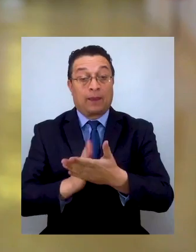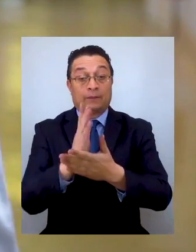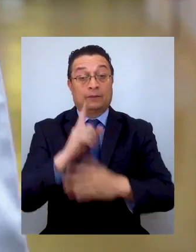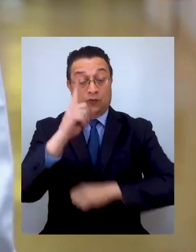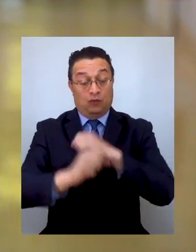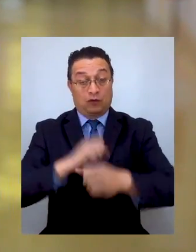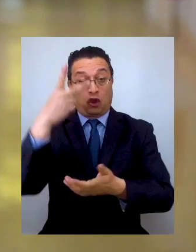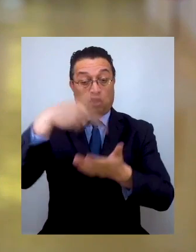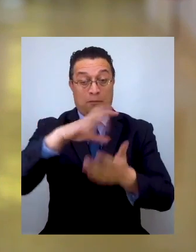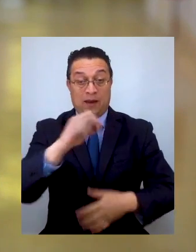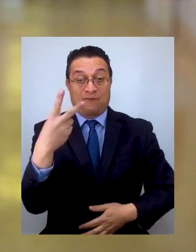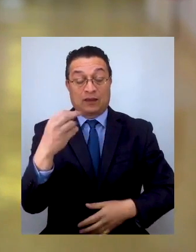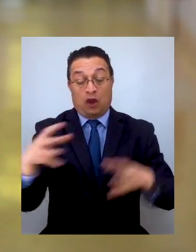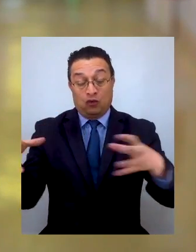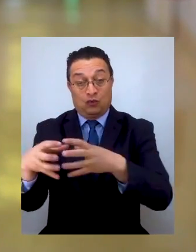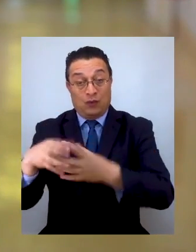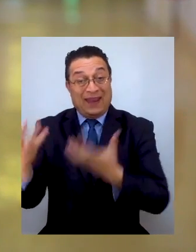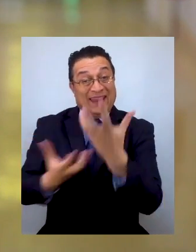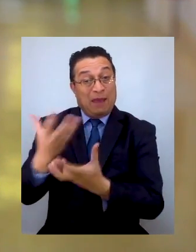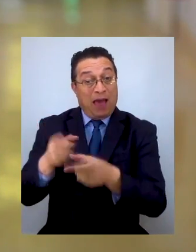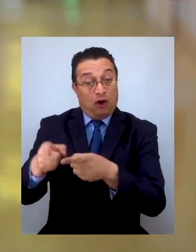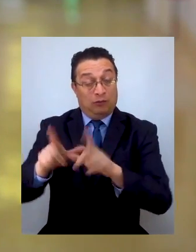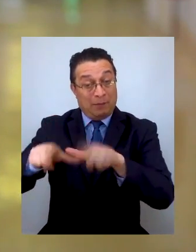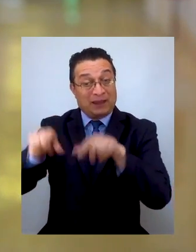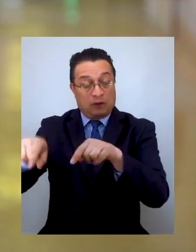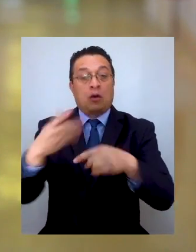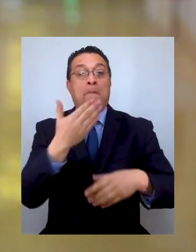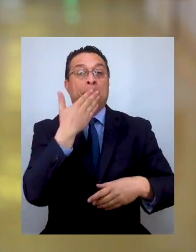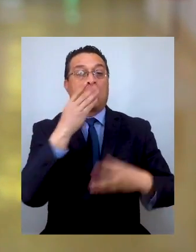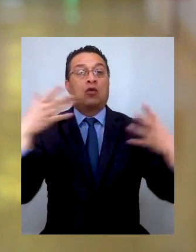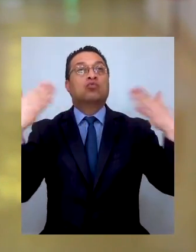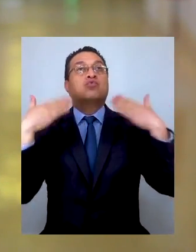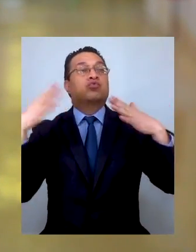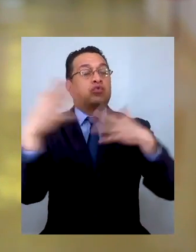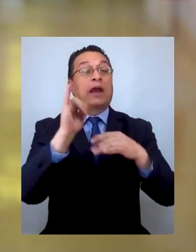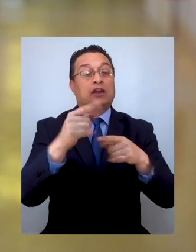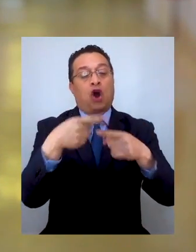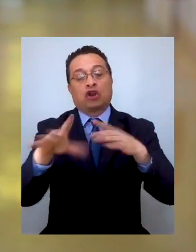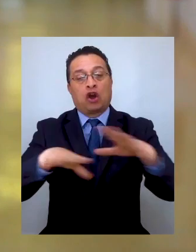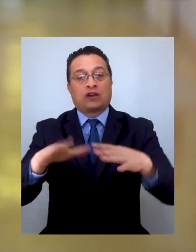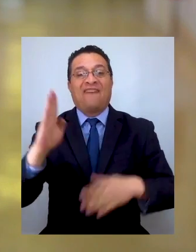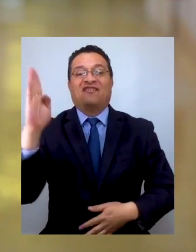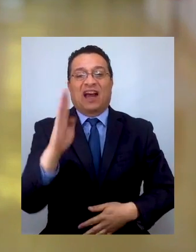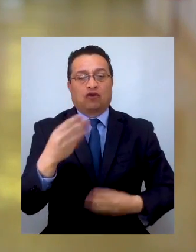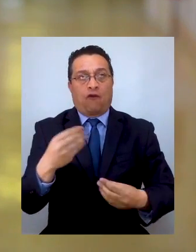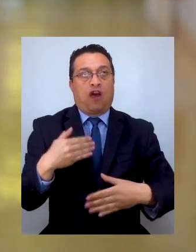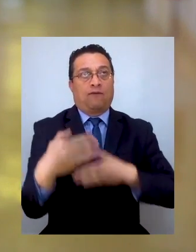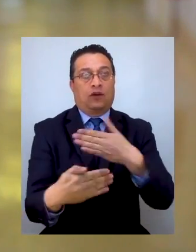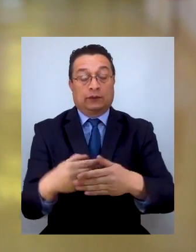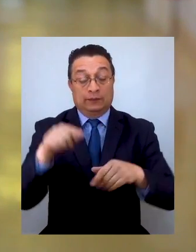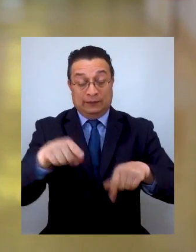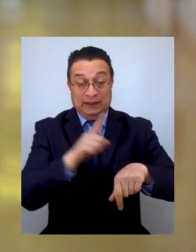A principios del año 2020, nuestra unidad de quemados fue remodelada, mejorando su climatización y otros aspectos básicos para un buen